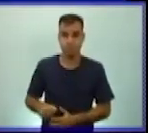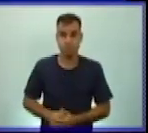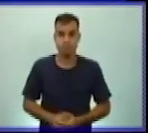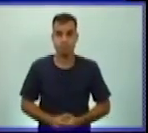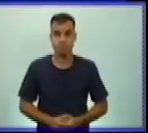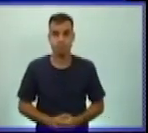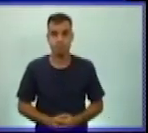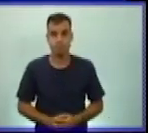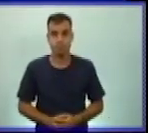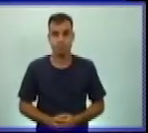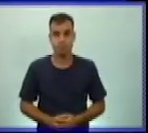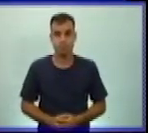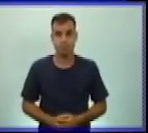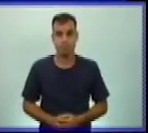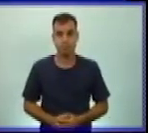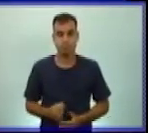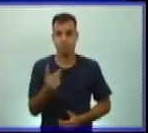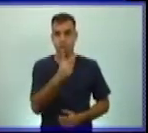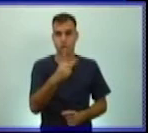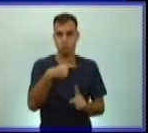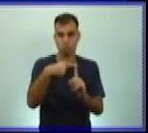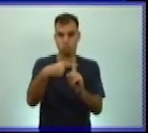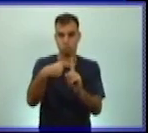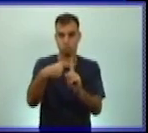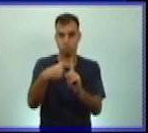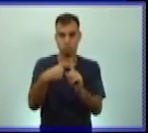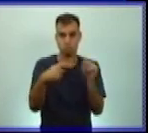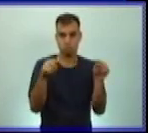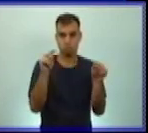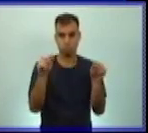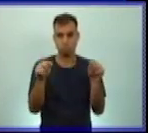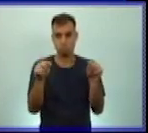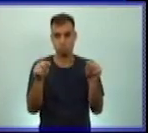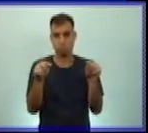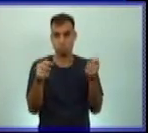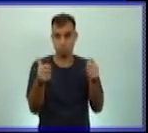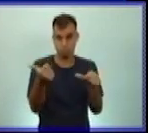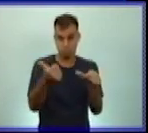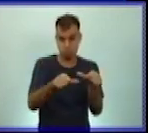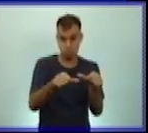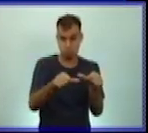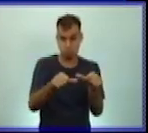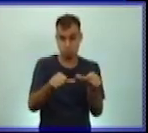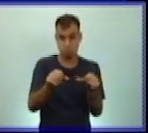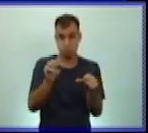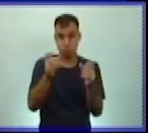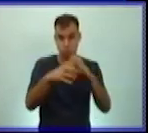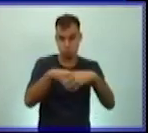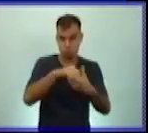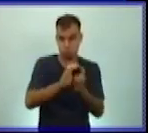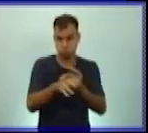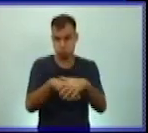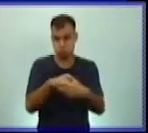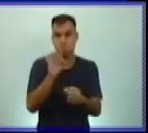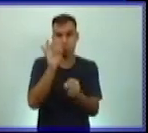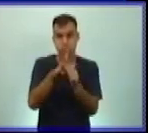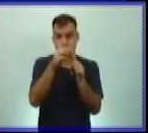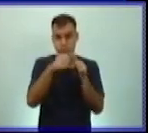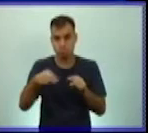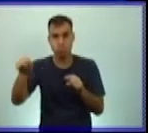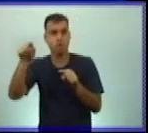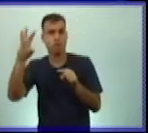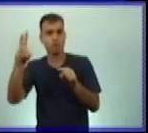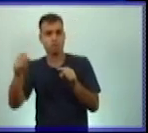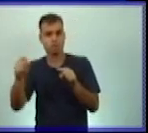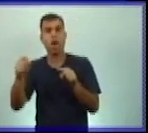el aluminio y el dioxígeno como sustancias reaccionantes y se forma el óxido de aluminio. Recuerden que esto es una de las propiedades químicas que